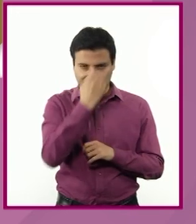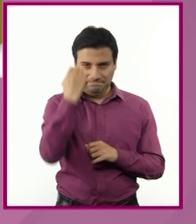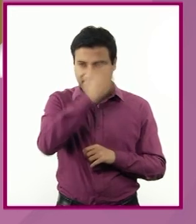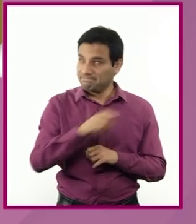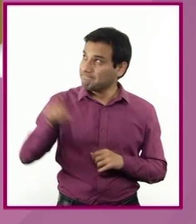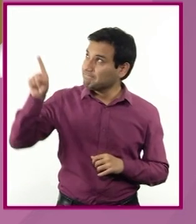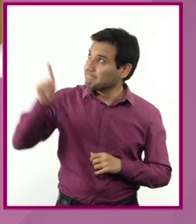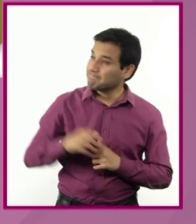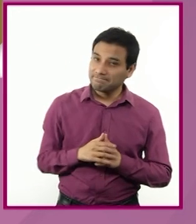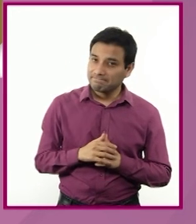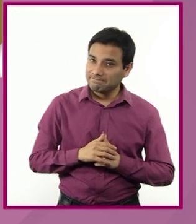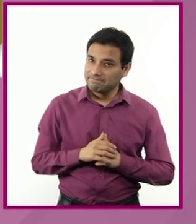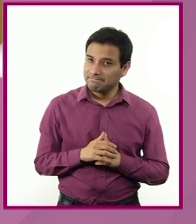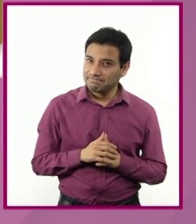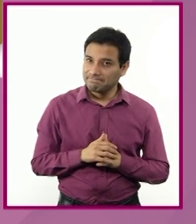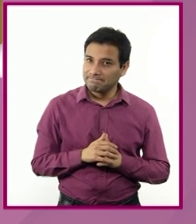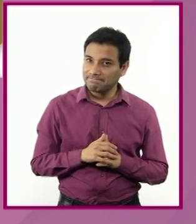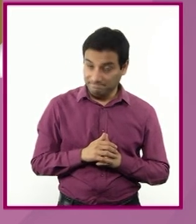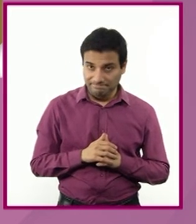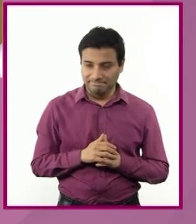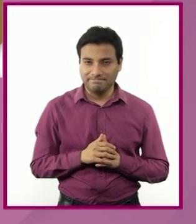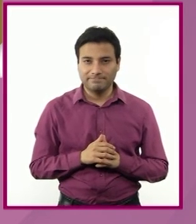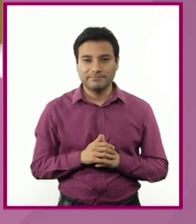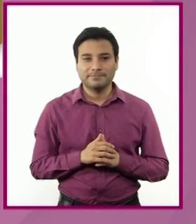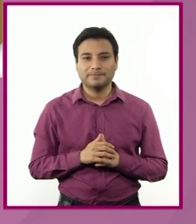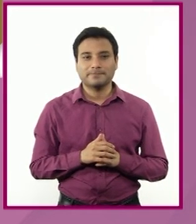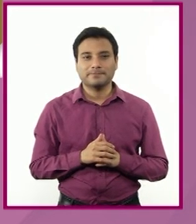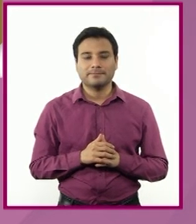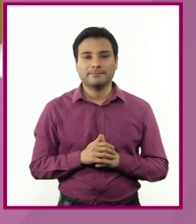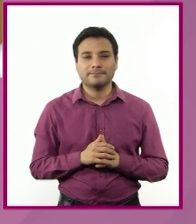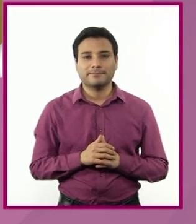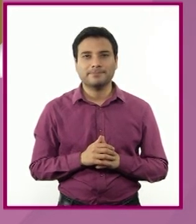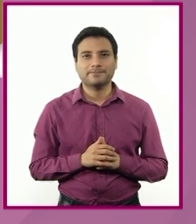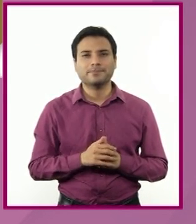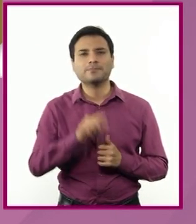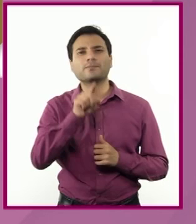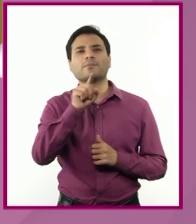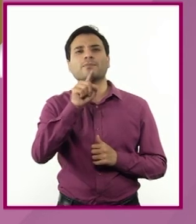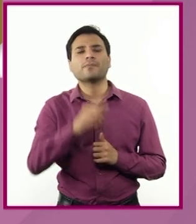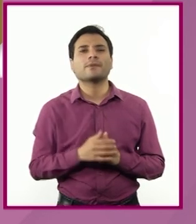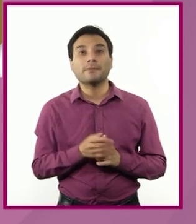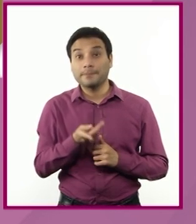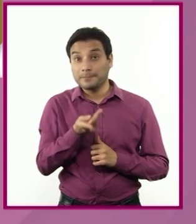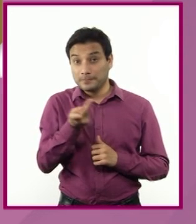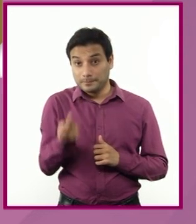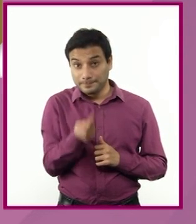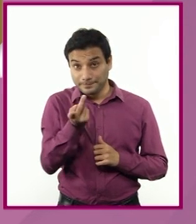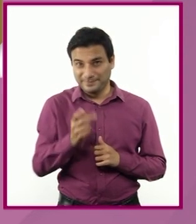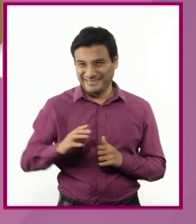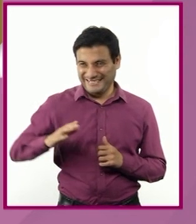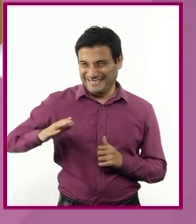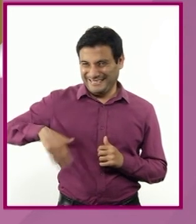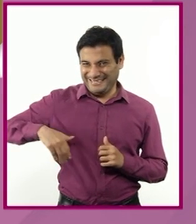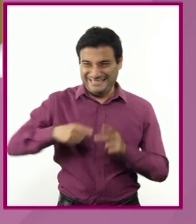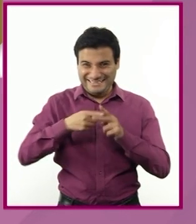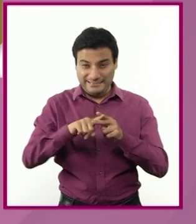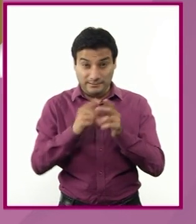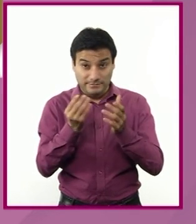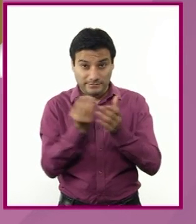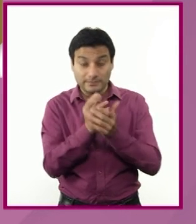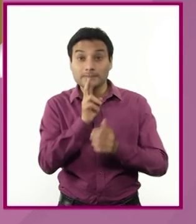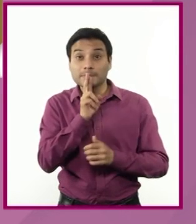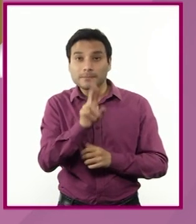población mundial que aparece en pantalla y revisen las respuestas que dieron a las preguntas planteadas al inicio de la